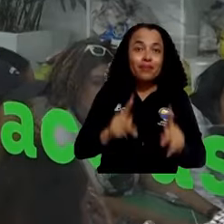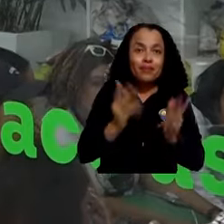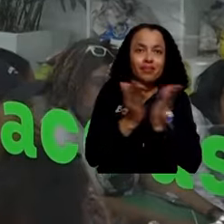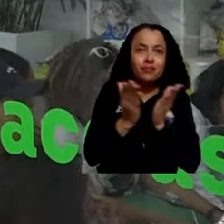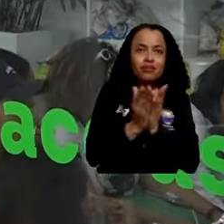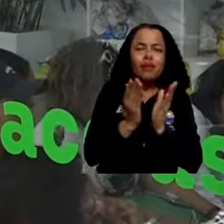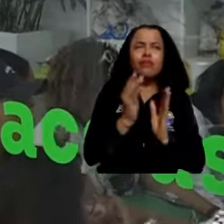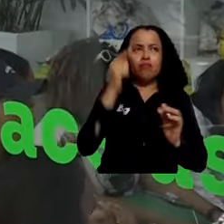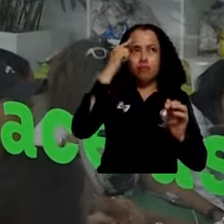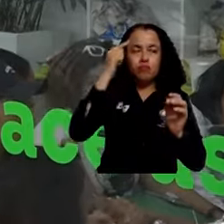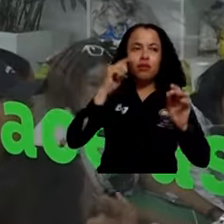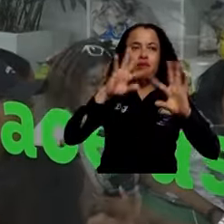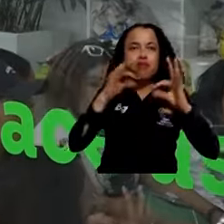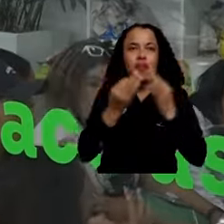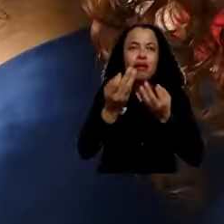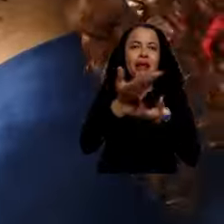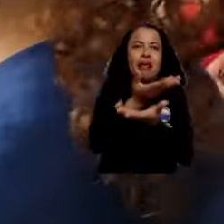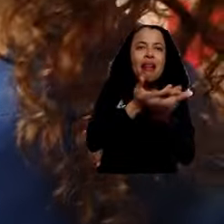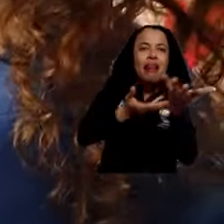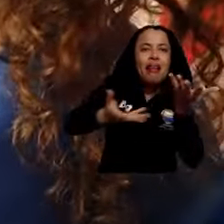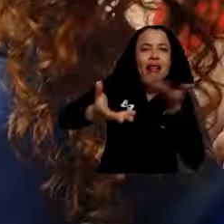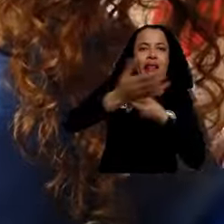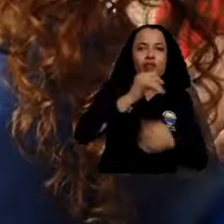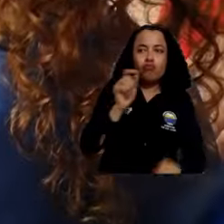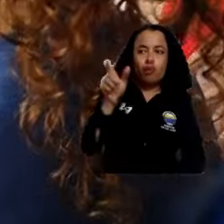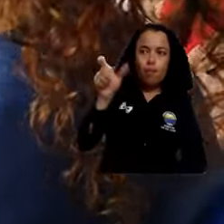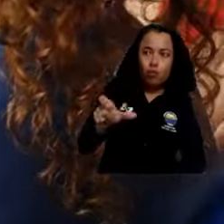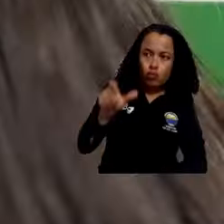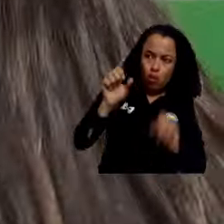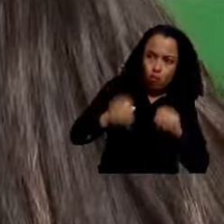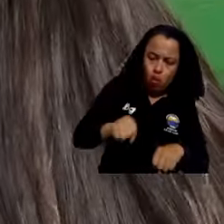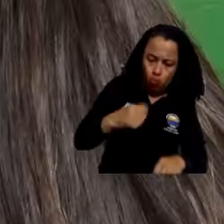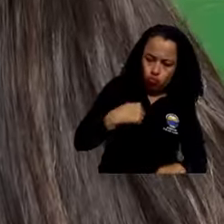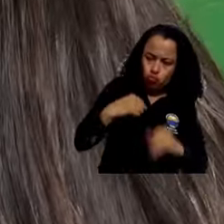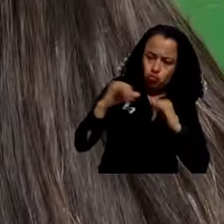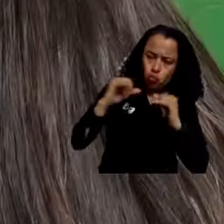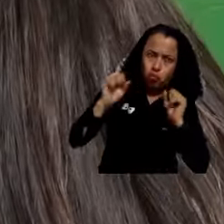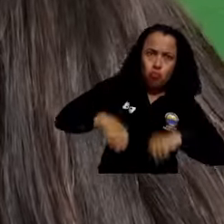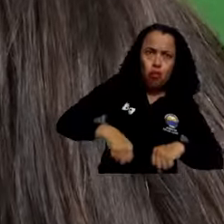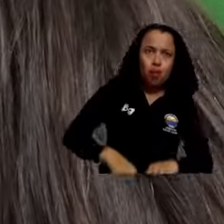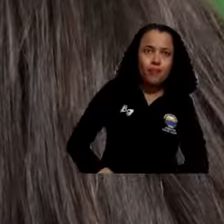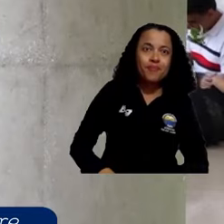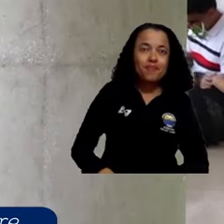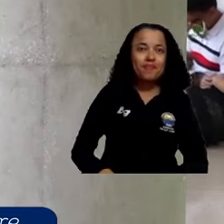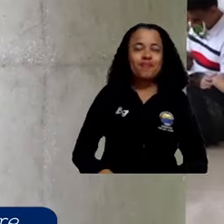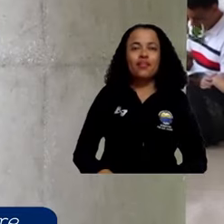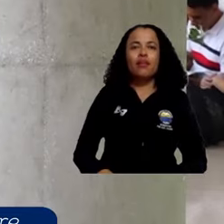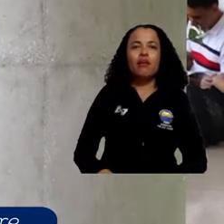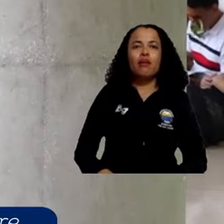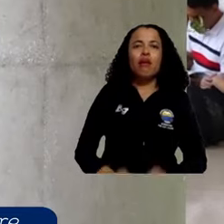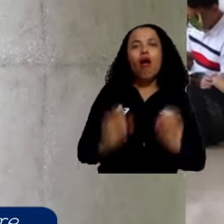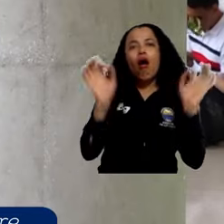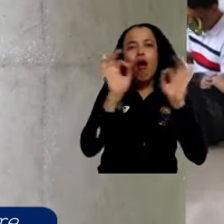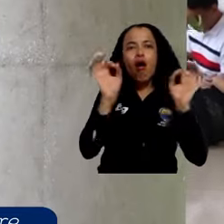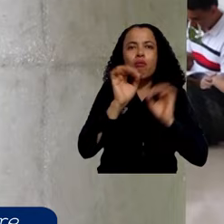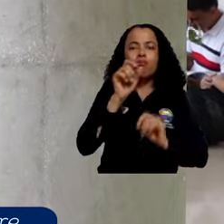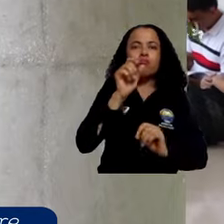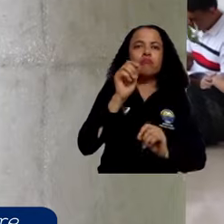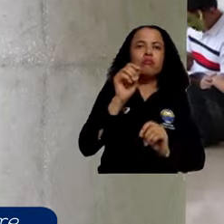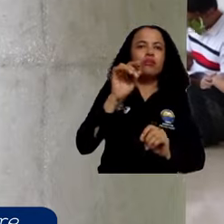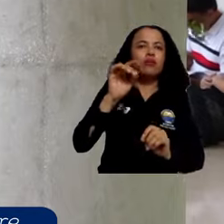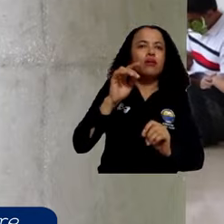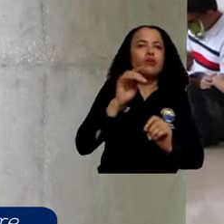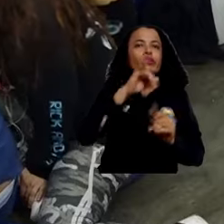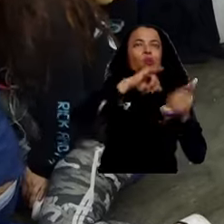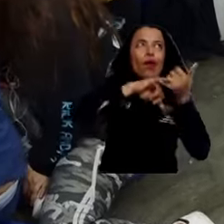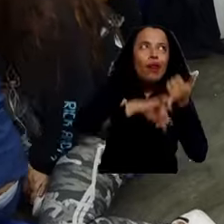más familiar el momento de vernos, de que si esa persona puede hacerlo, yo también puedo hacerlo. Un casi algo se vuelve de alguna otra forma